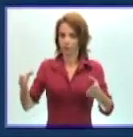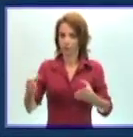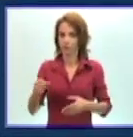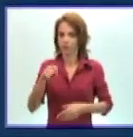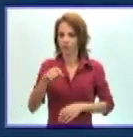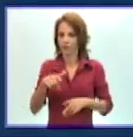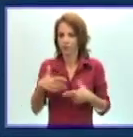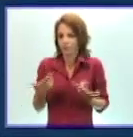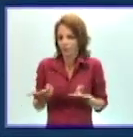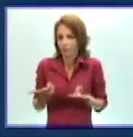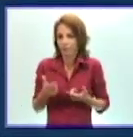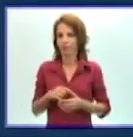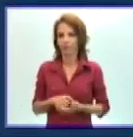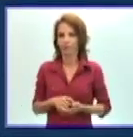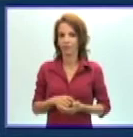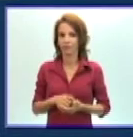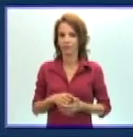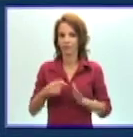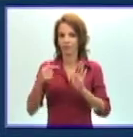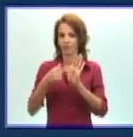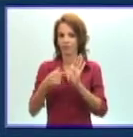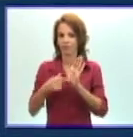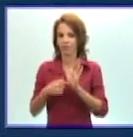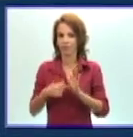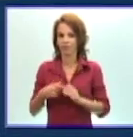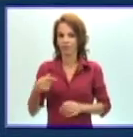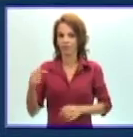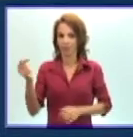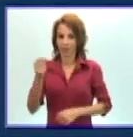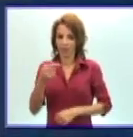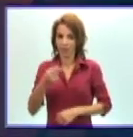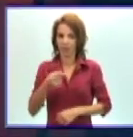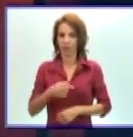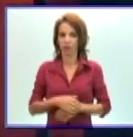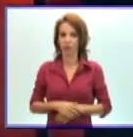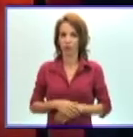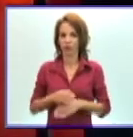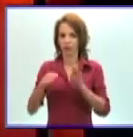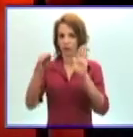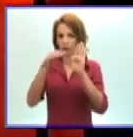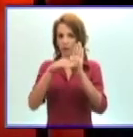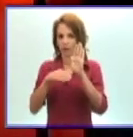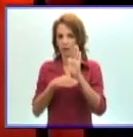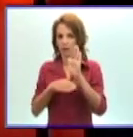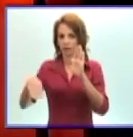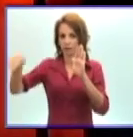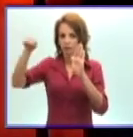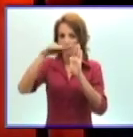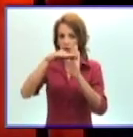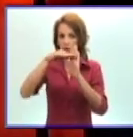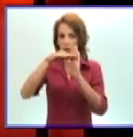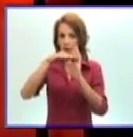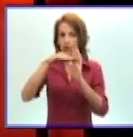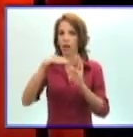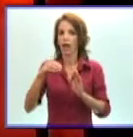a restar el mayor valor al menor.